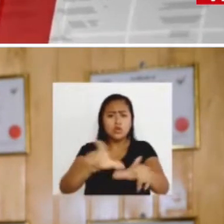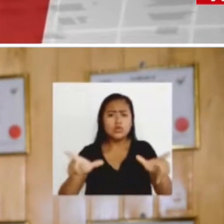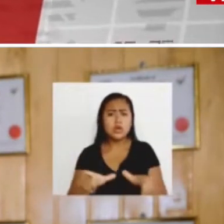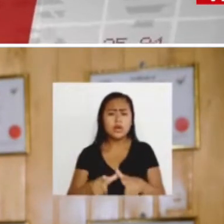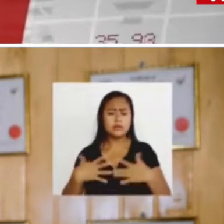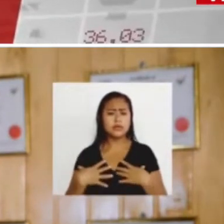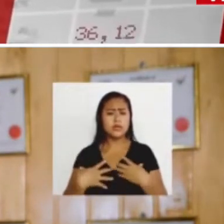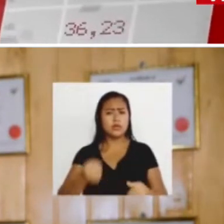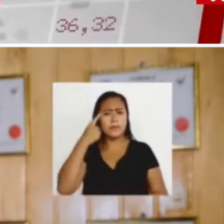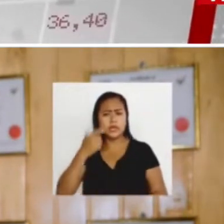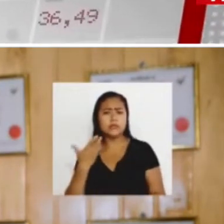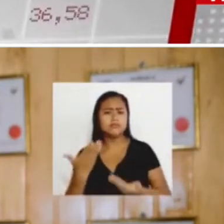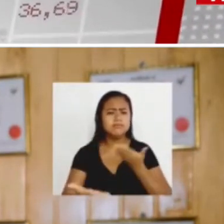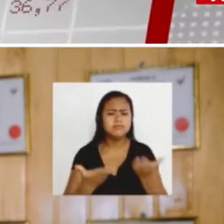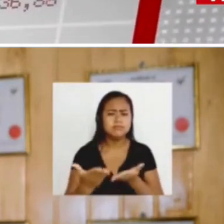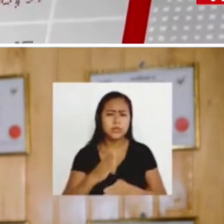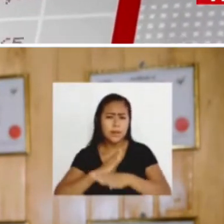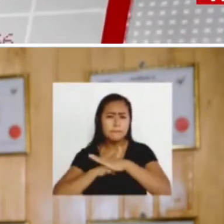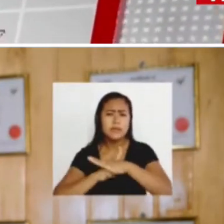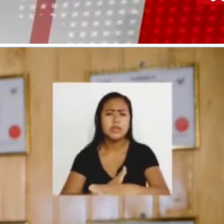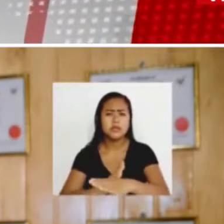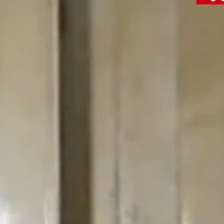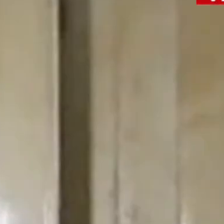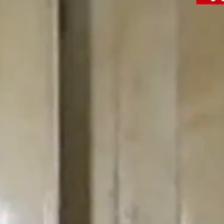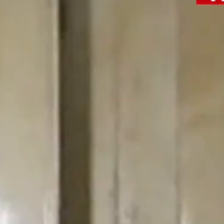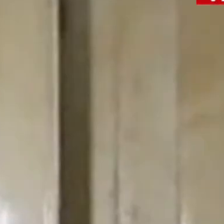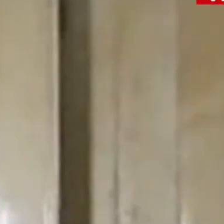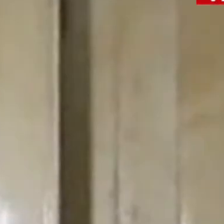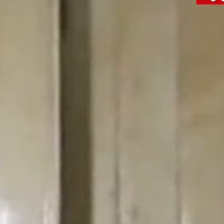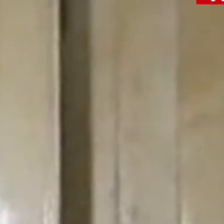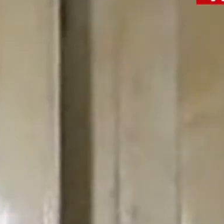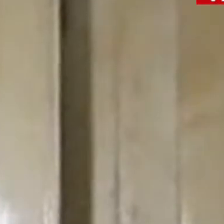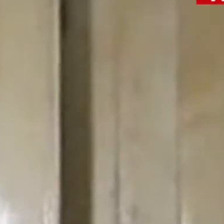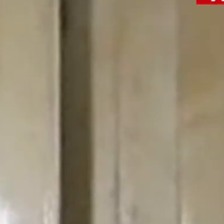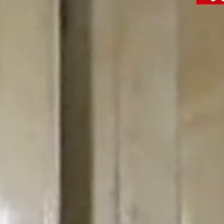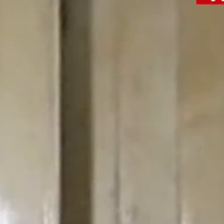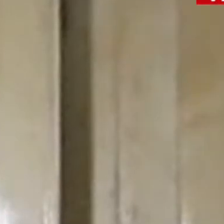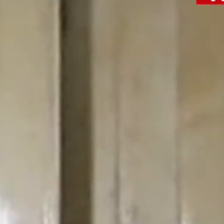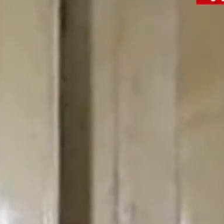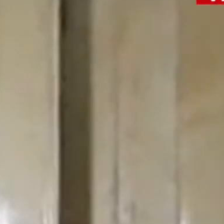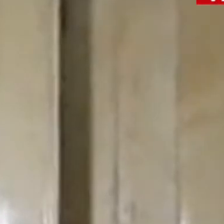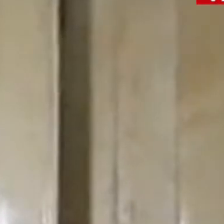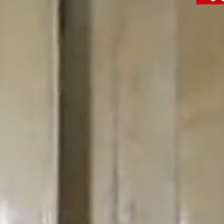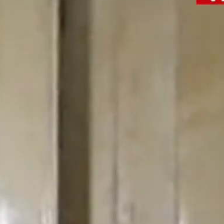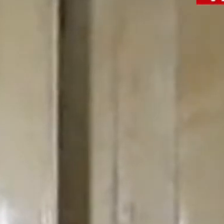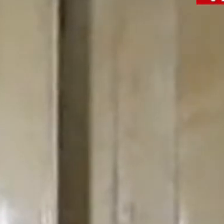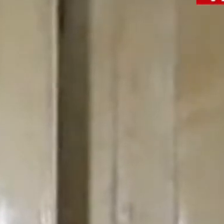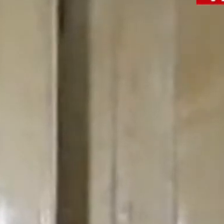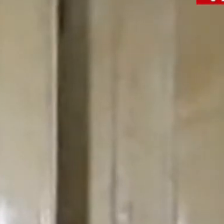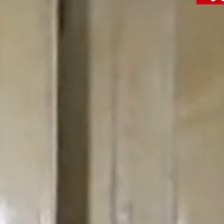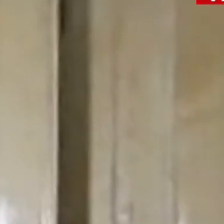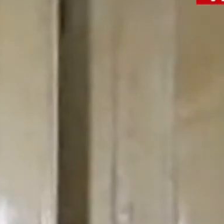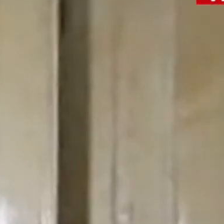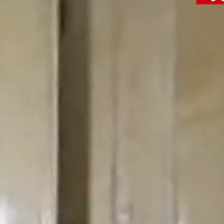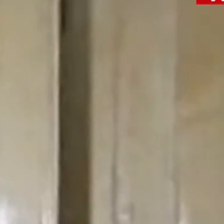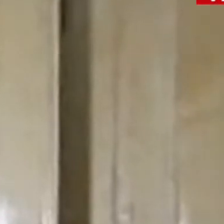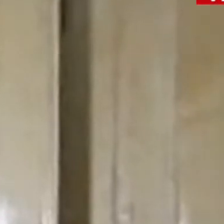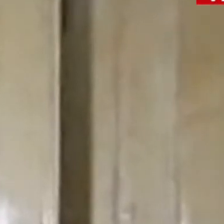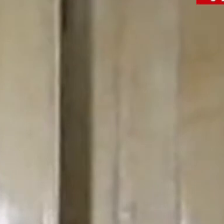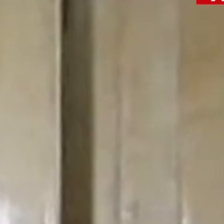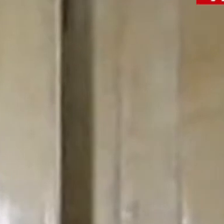Usted, evidentemente, ¿quién financia la campaña suya, por favor? Mira, nosotros tenemos un grupo de hace muchos años, un grupo